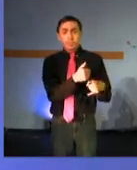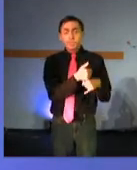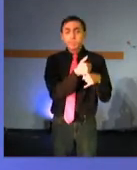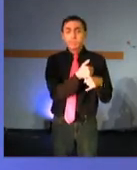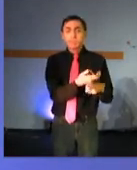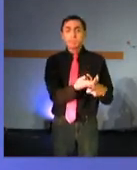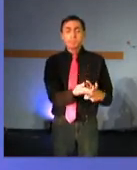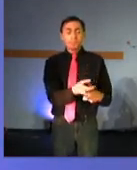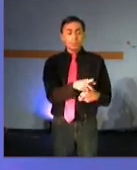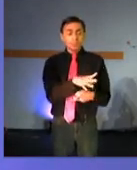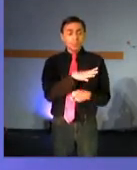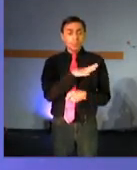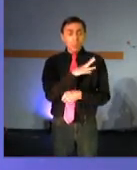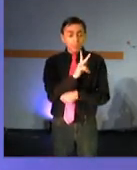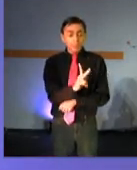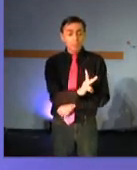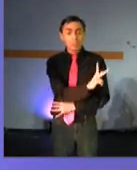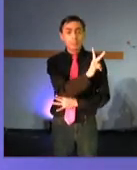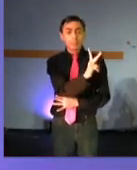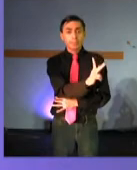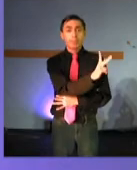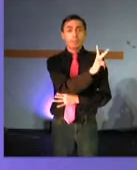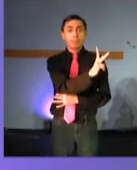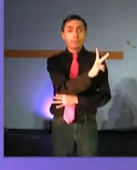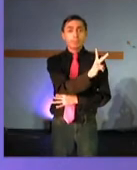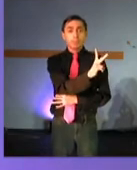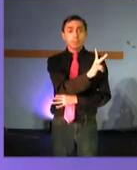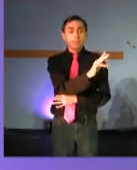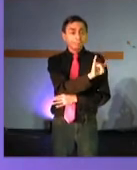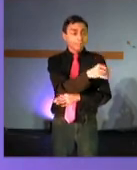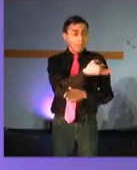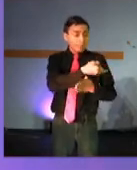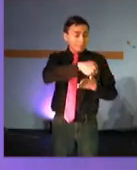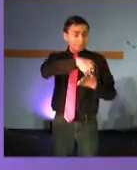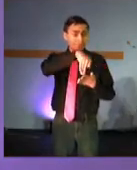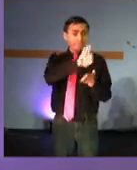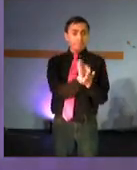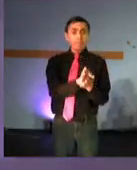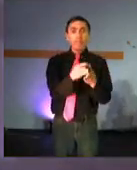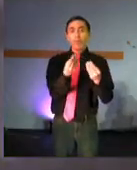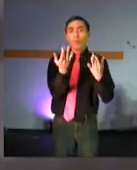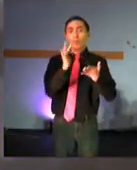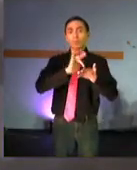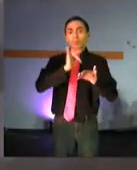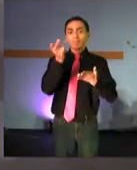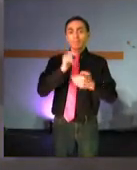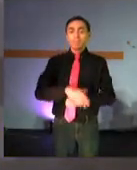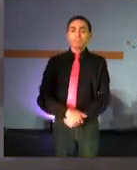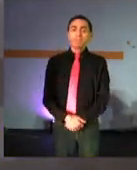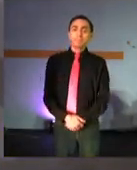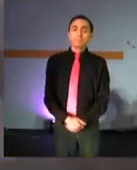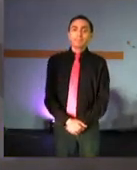un pueblo heroico, un pueblo realmente valiente. Muchas gracias.